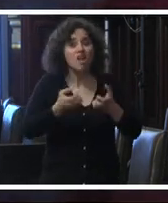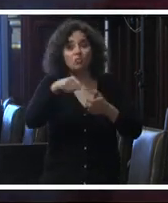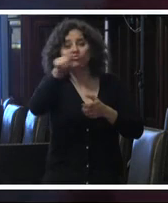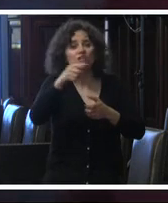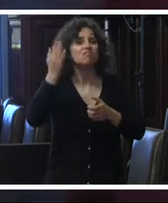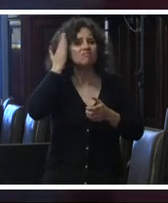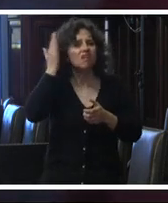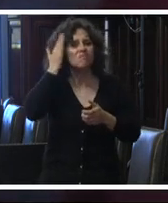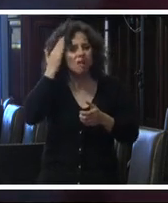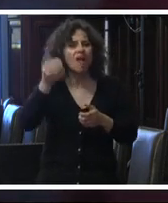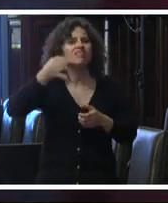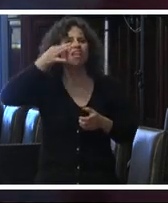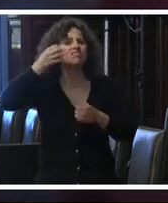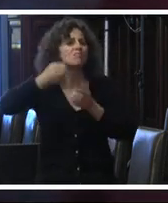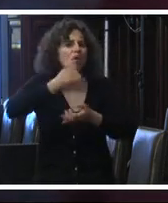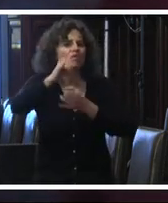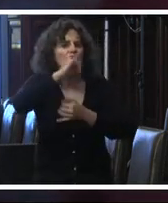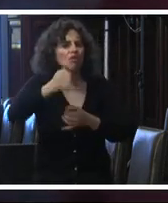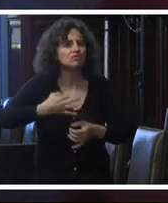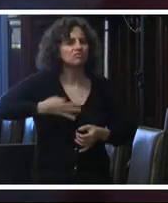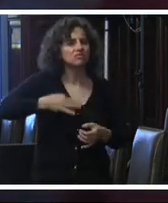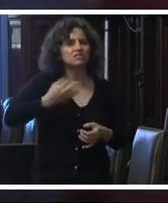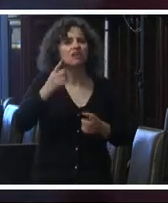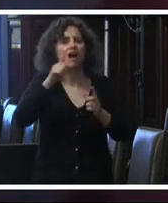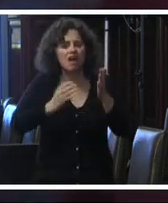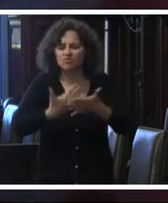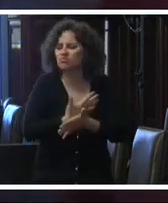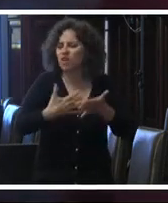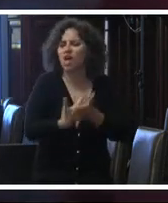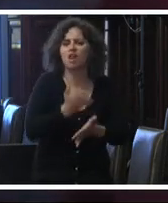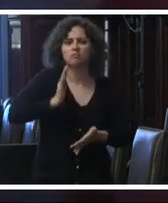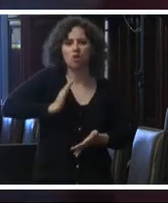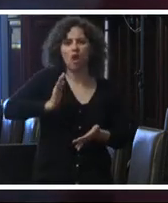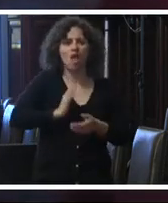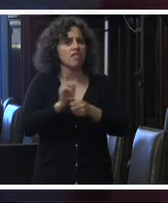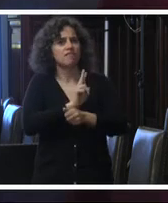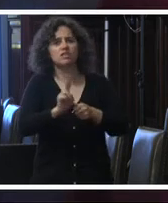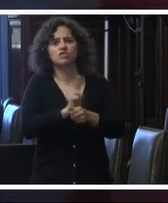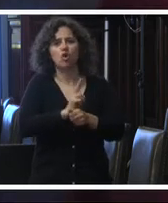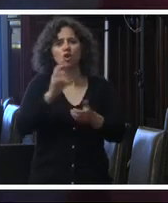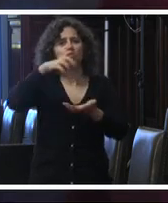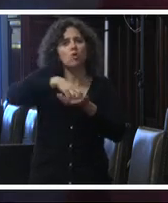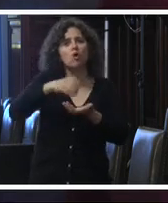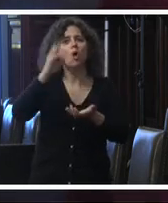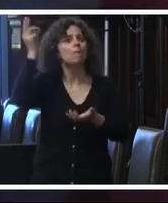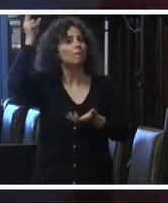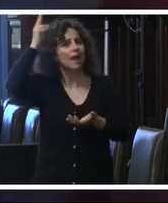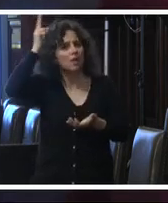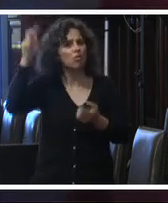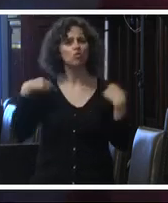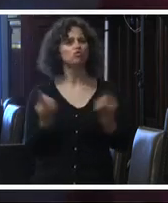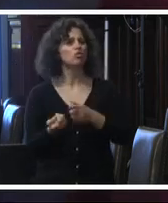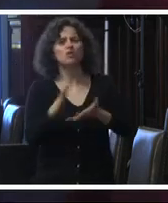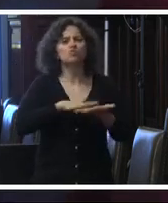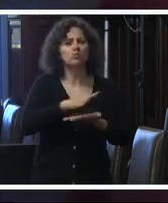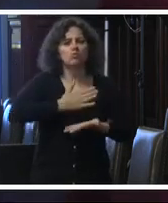escuchar los testimonios y sufrimientos que las mujeres defensoras de Cajamarca, Perú, estamos